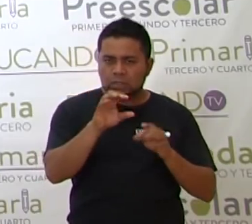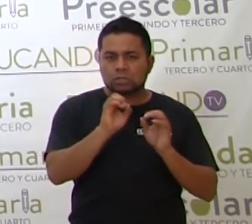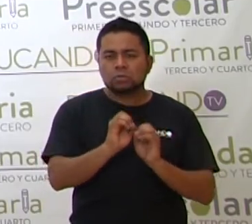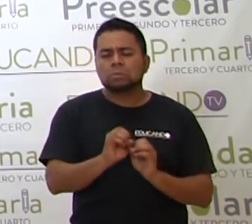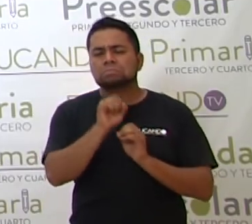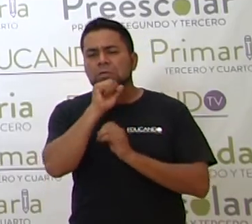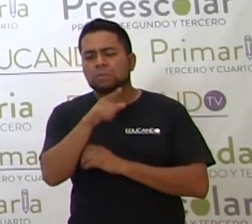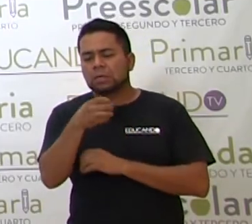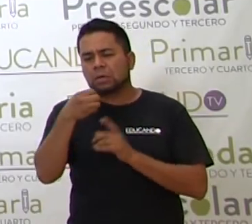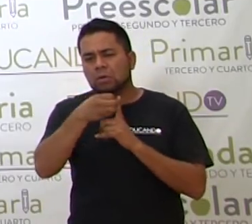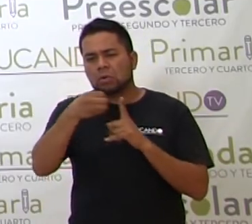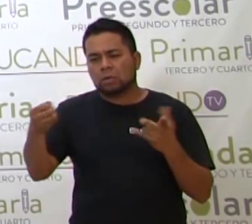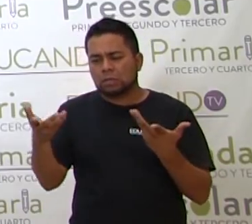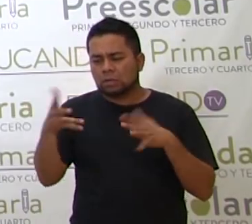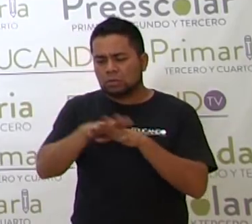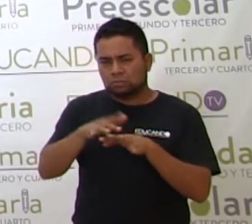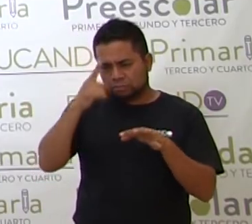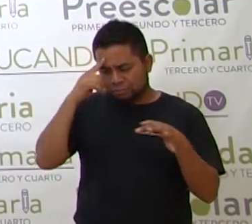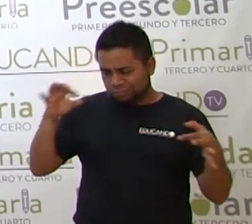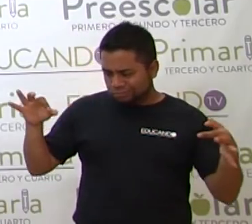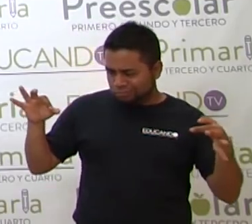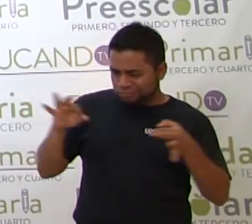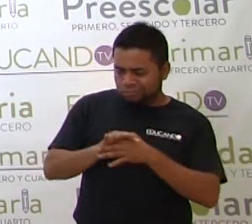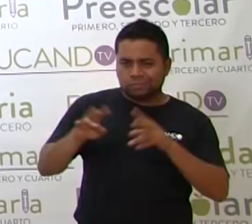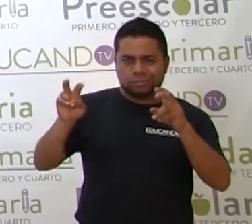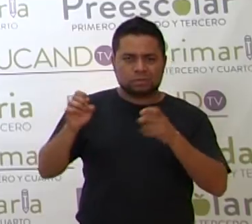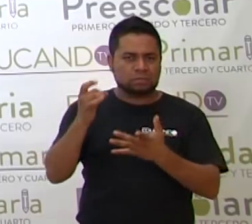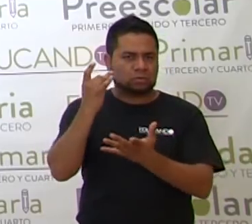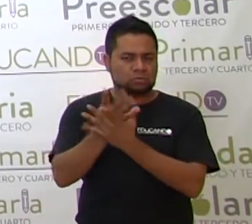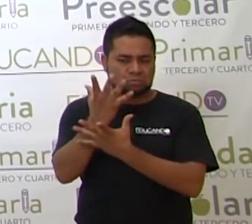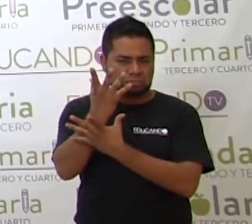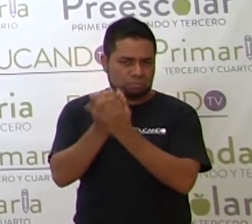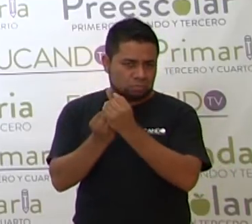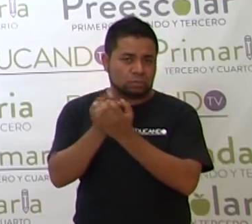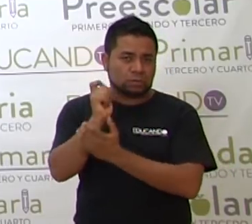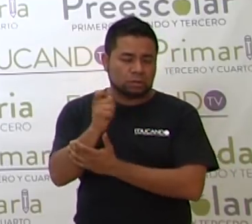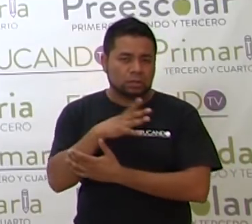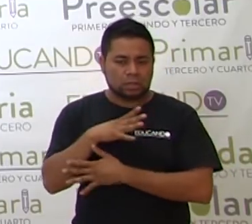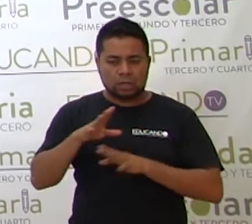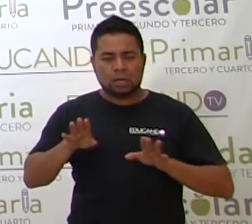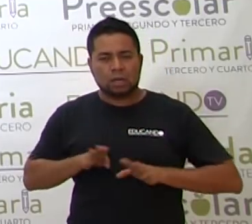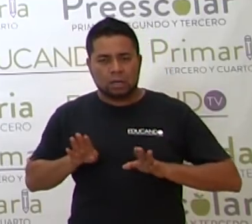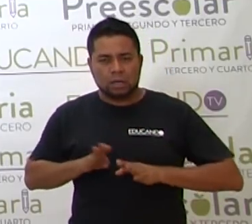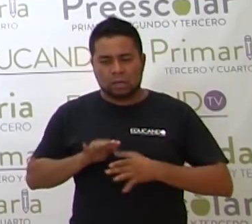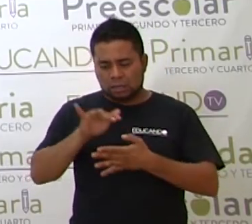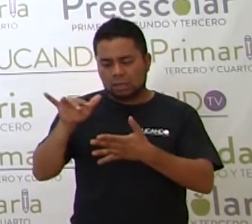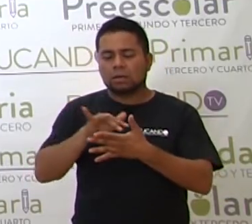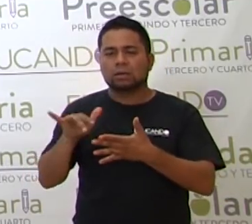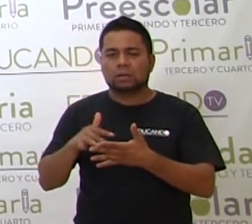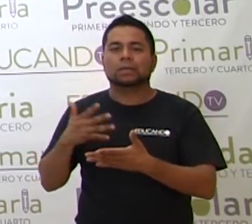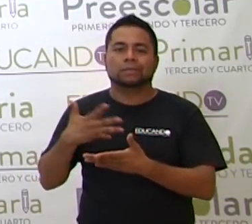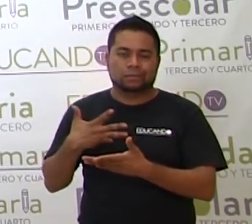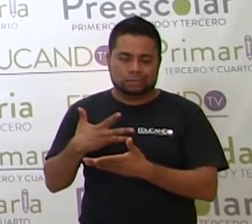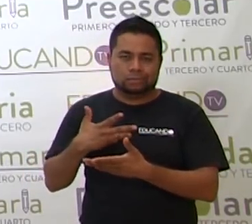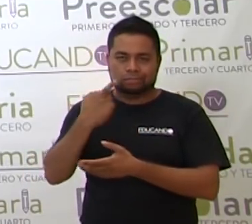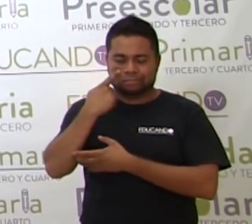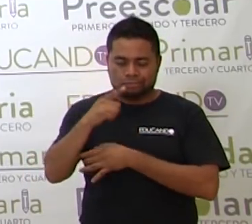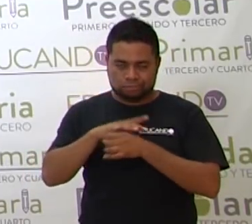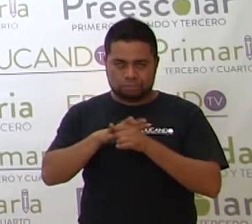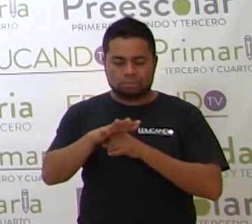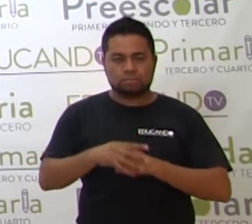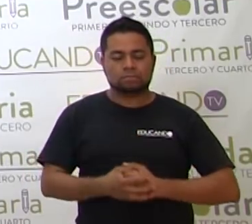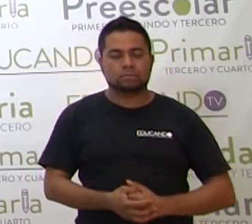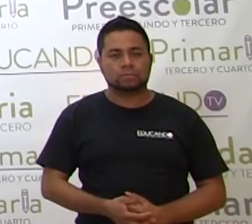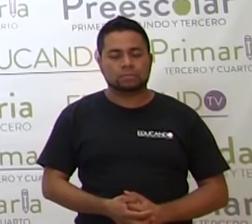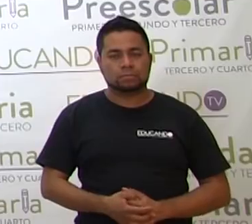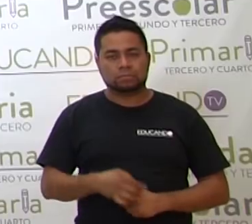compuestas para hacer un solo texto. Y este texto tiene sus características. Mucha atención. Voy a